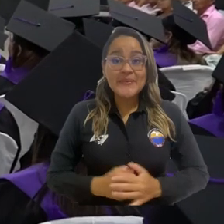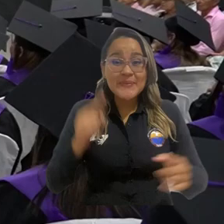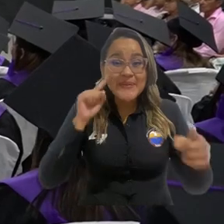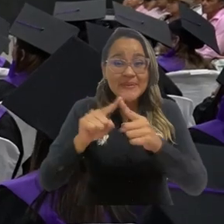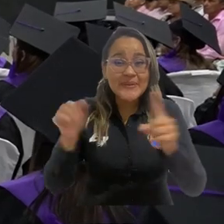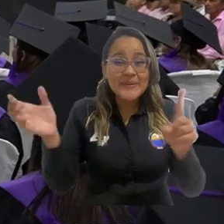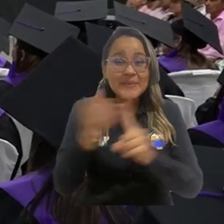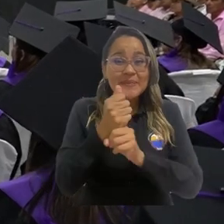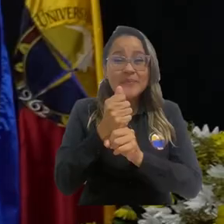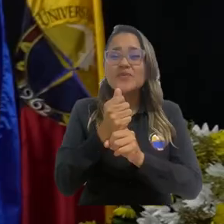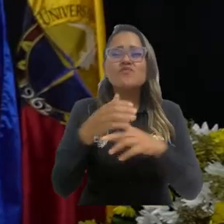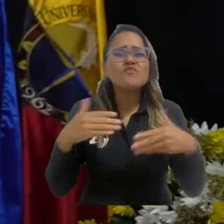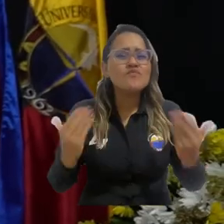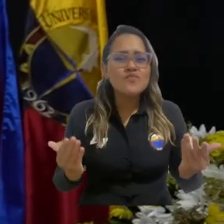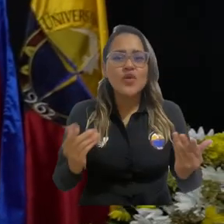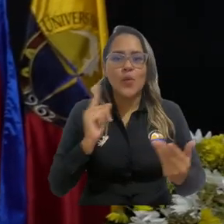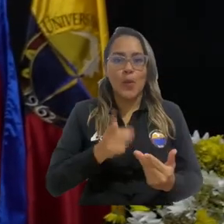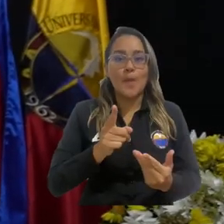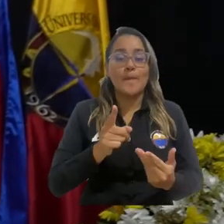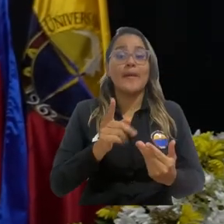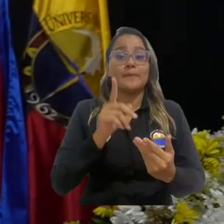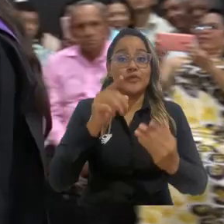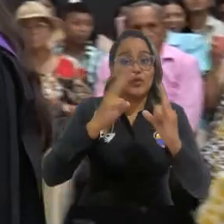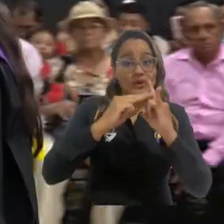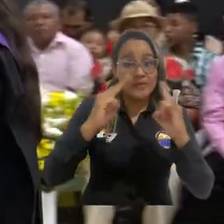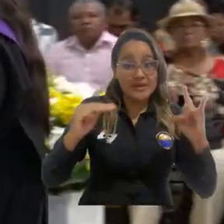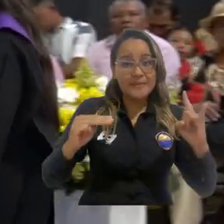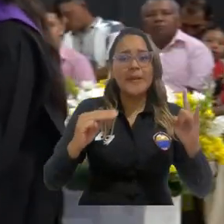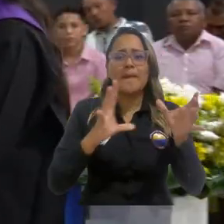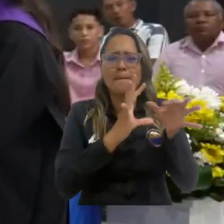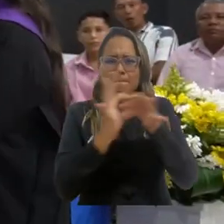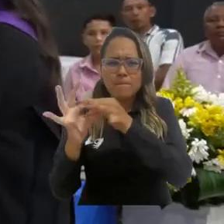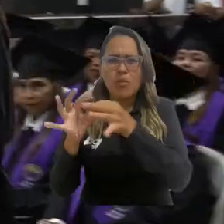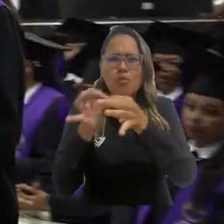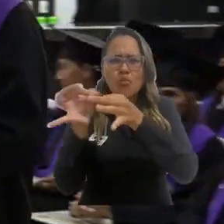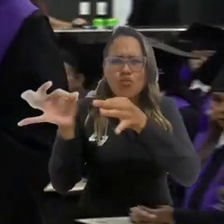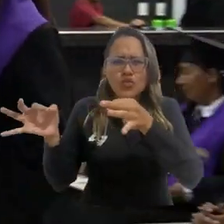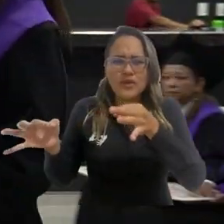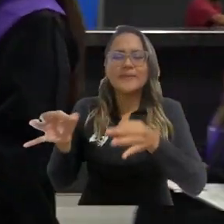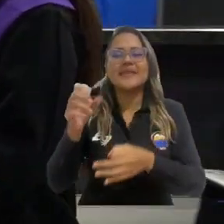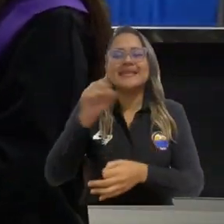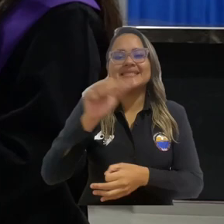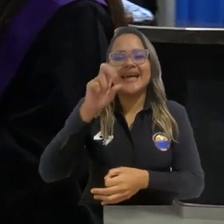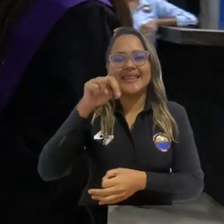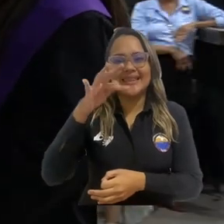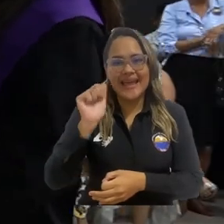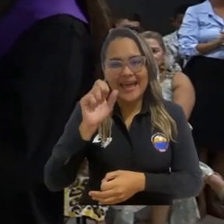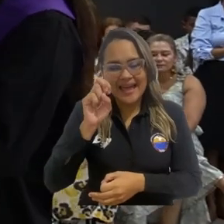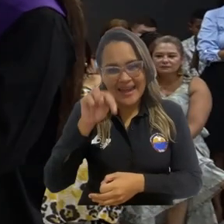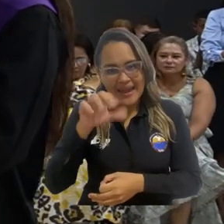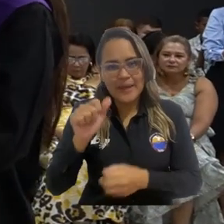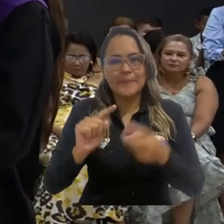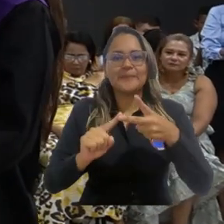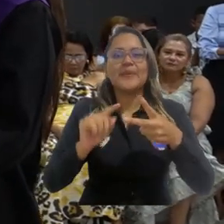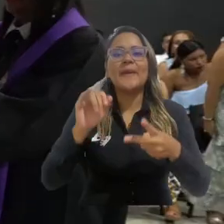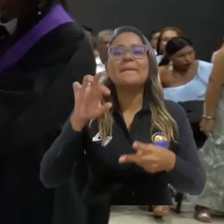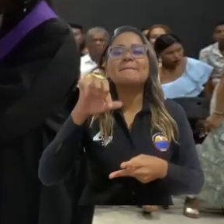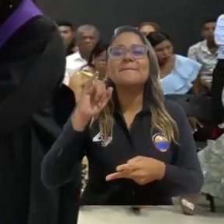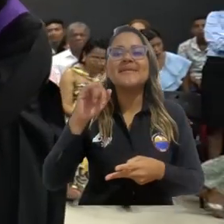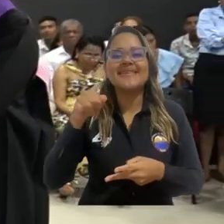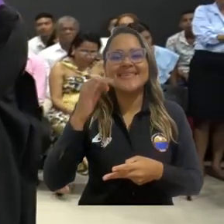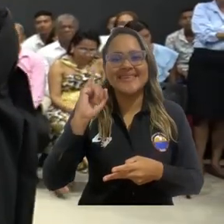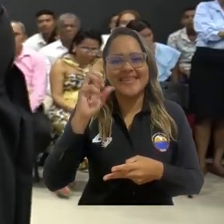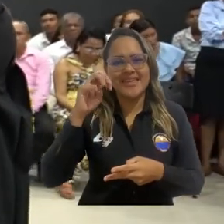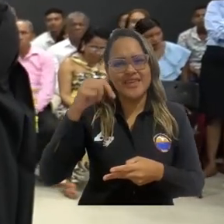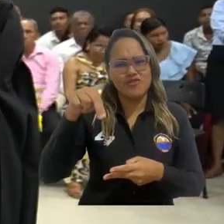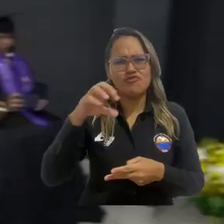Este logro se da gracias a la alianza entre la Alma Mater y los municipios de Santa Ana y Pijiño del Carmen, que busca mejorar las condiciones de vida